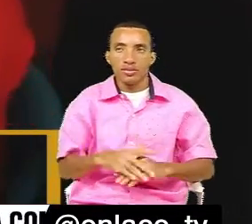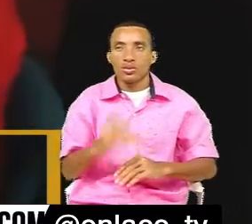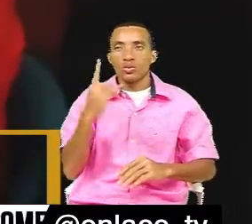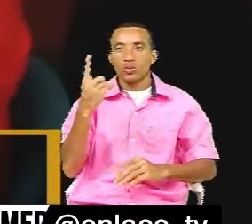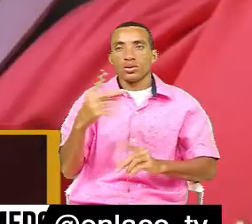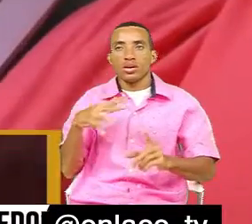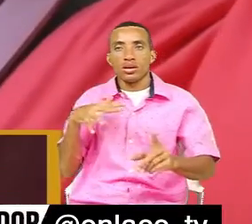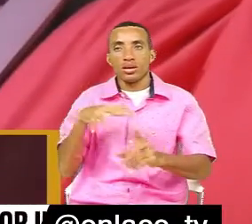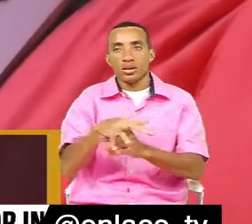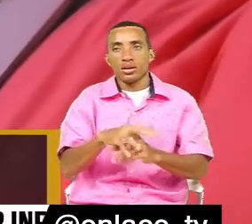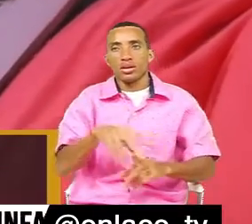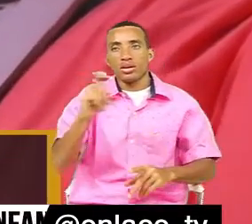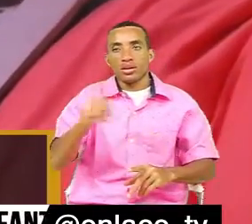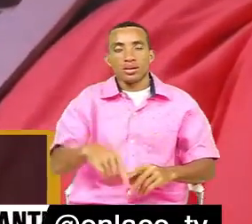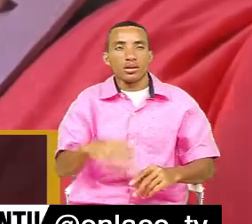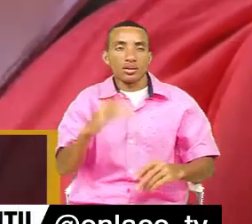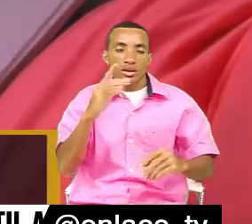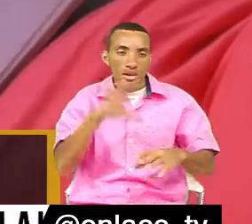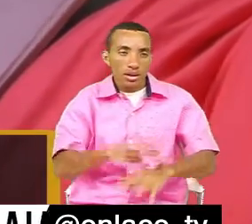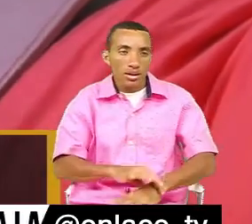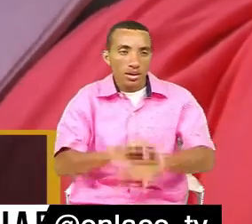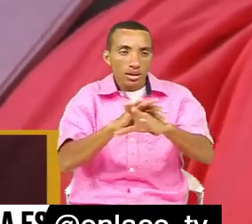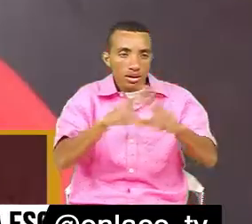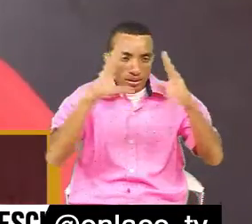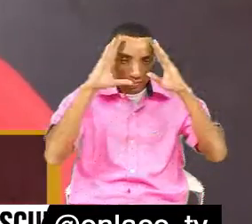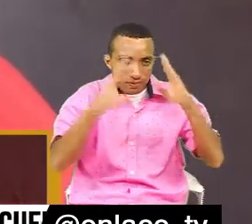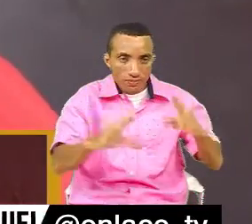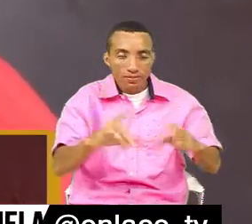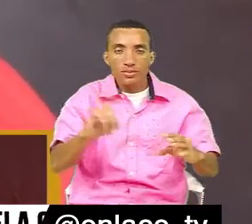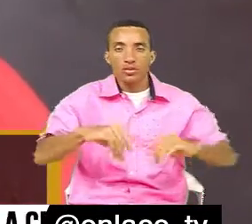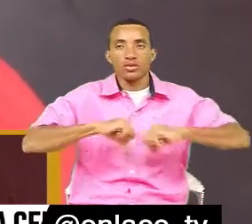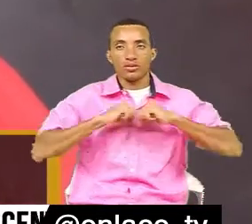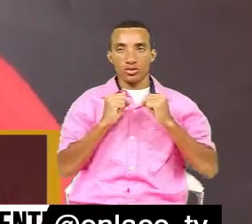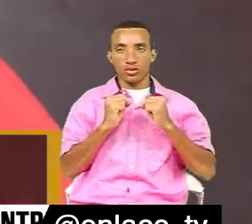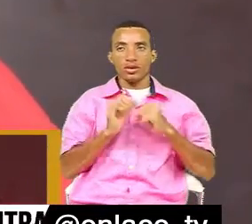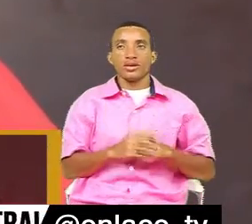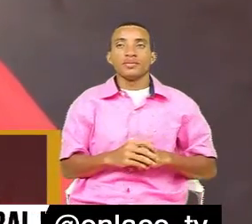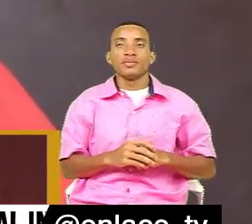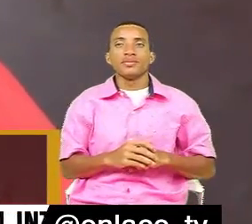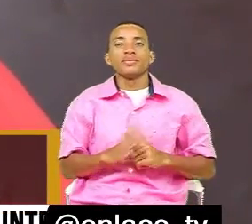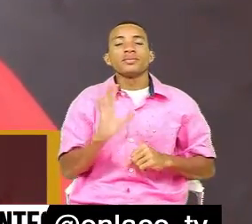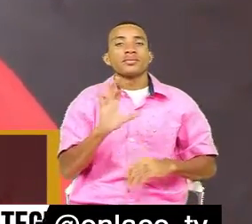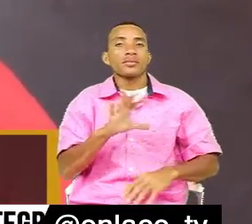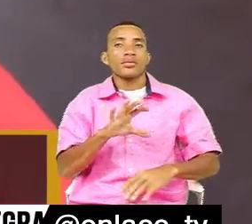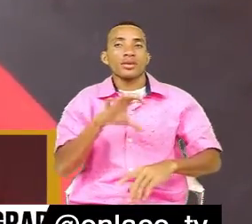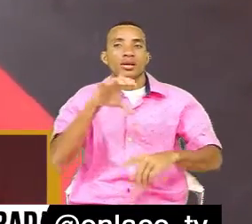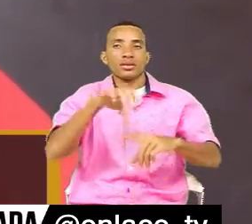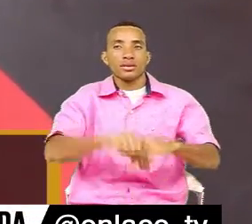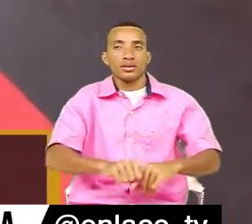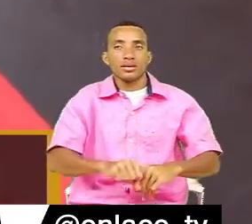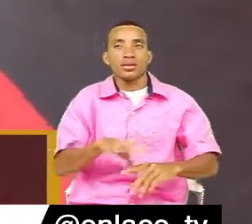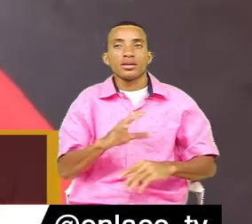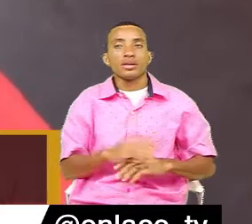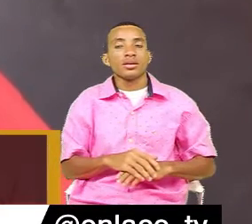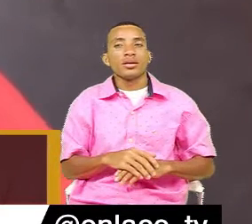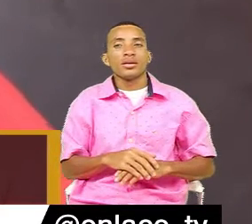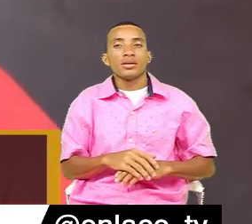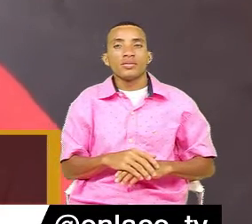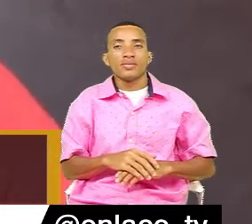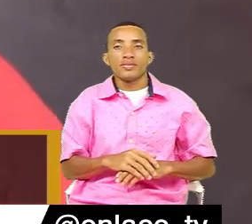esta mujer que requiere atención médica en la capital de la República. Que esa cita la dan, mejor hay que mover cielo y